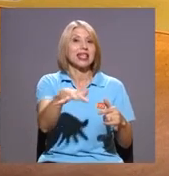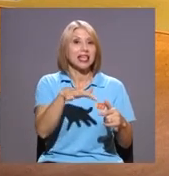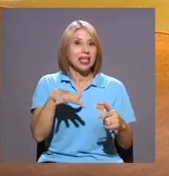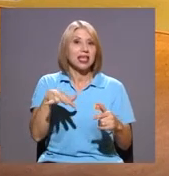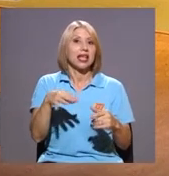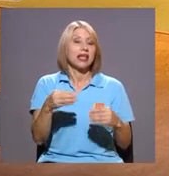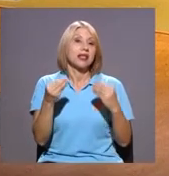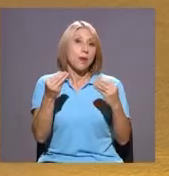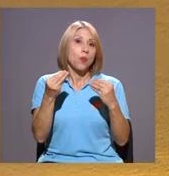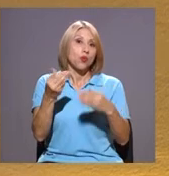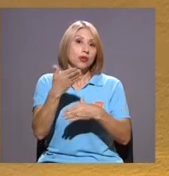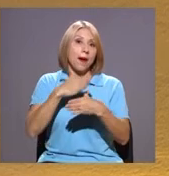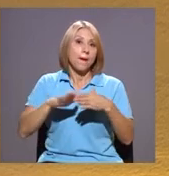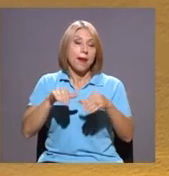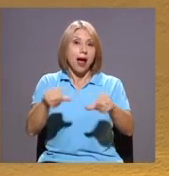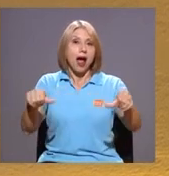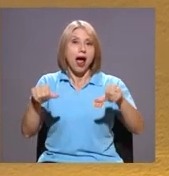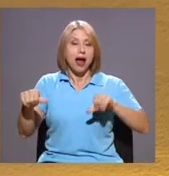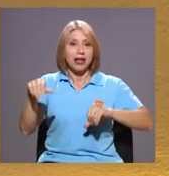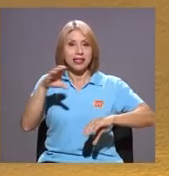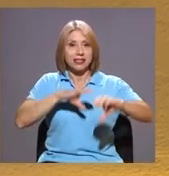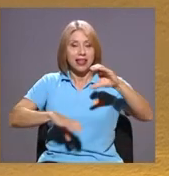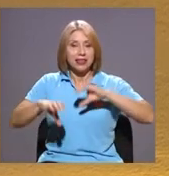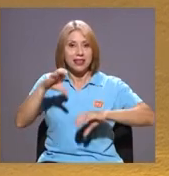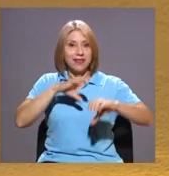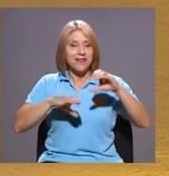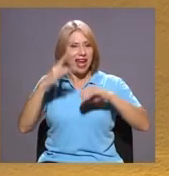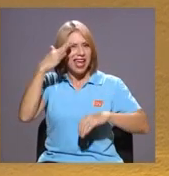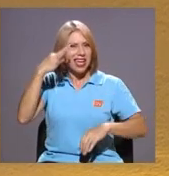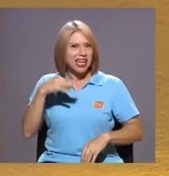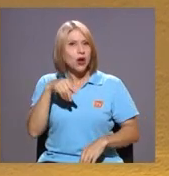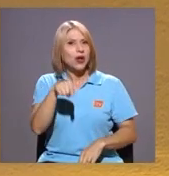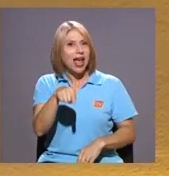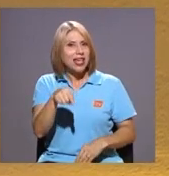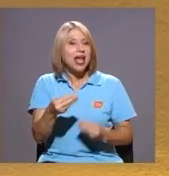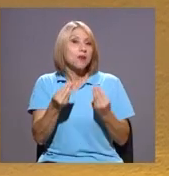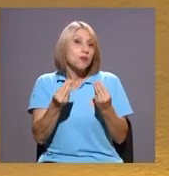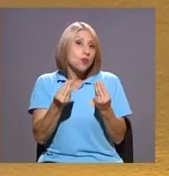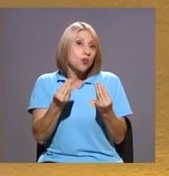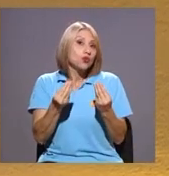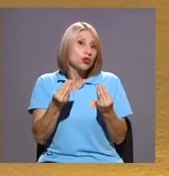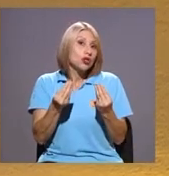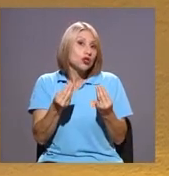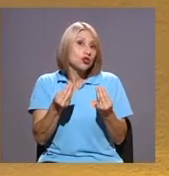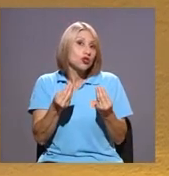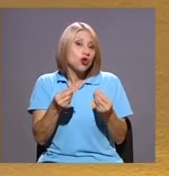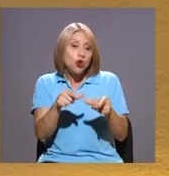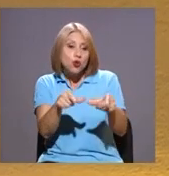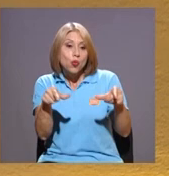del área científica, y creo que ahí debe haber muchos espacios que si no se cuidan,